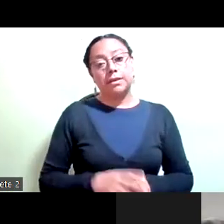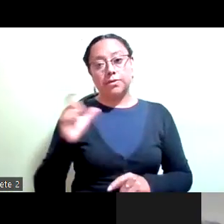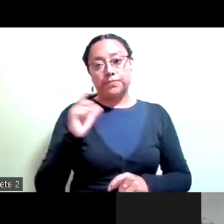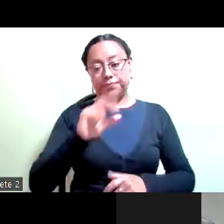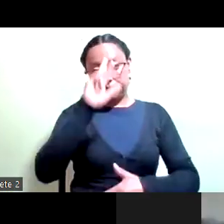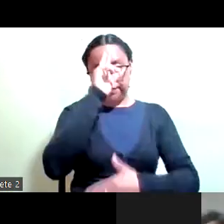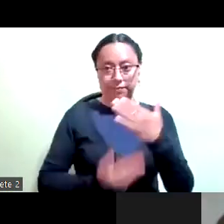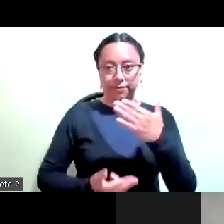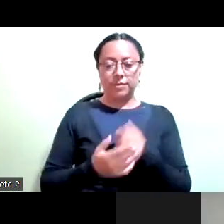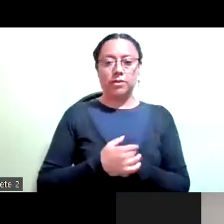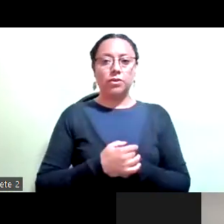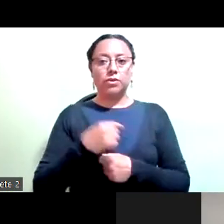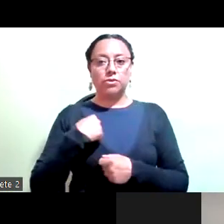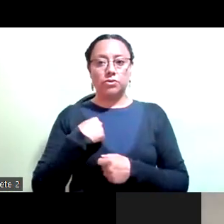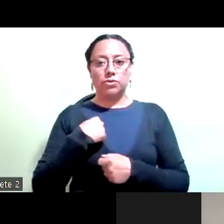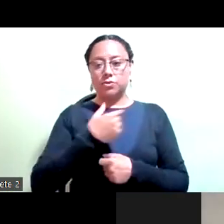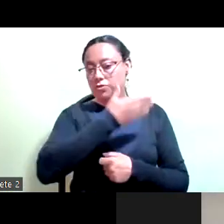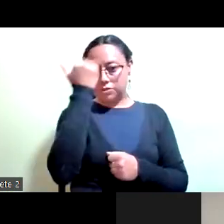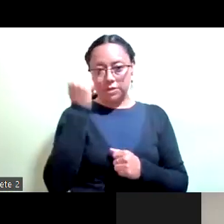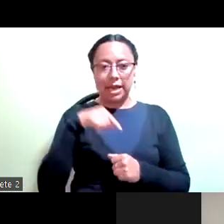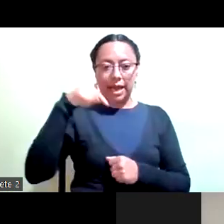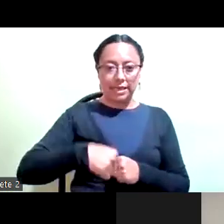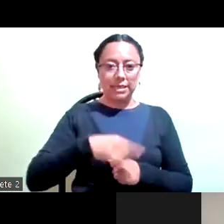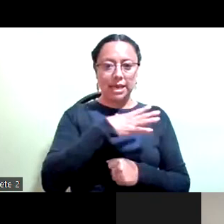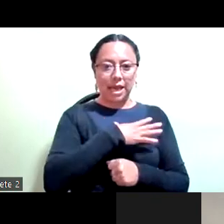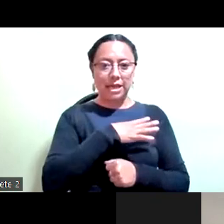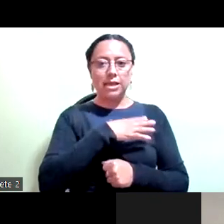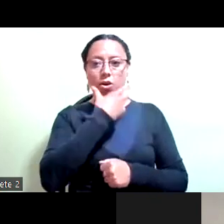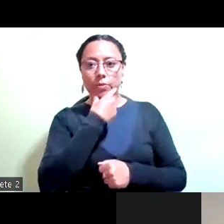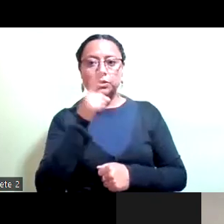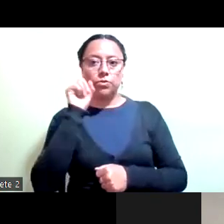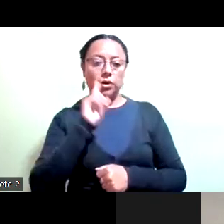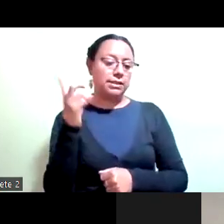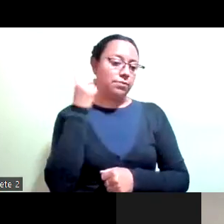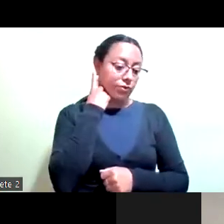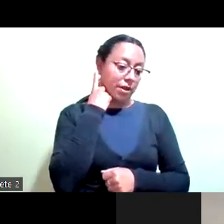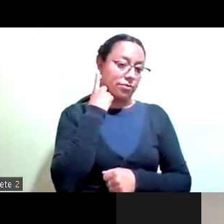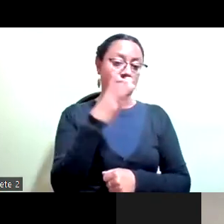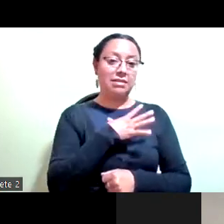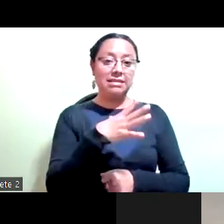hay diputados aquí que tengan patas, pero el hacer un argumento a través, o sea,